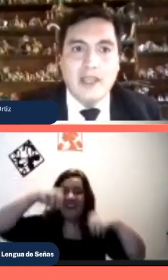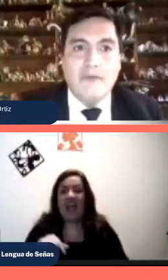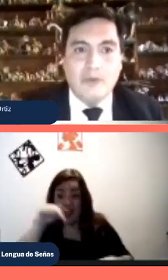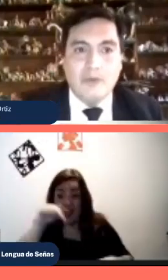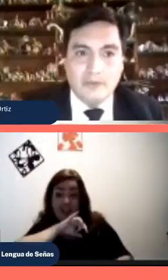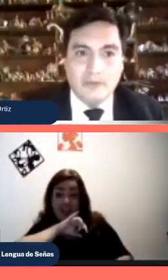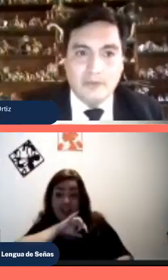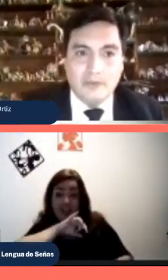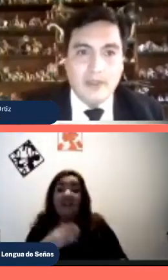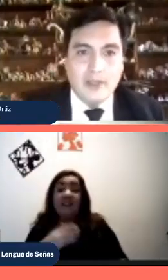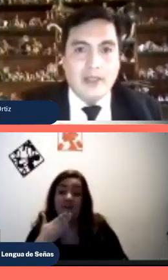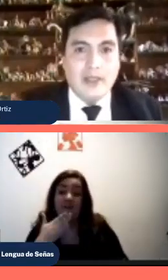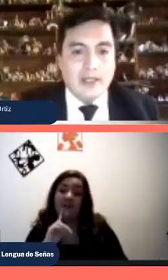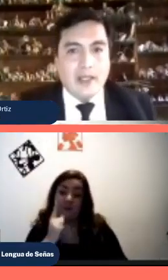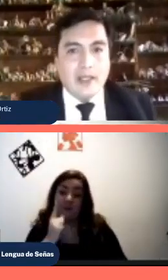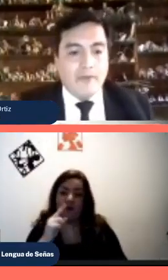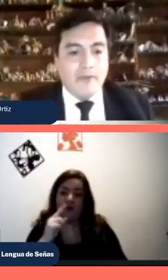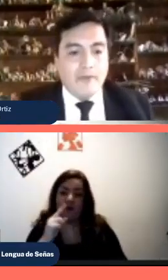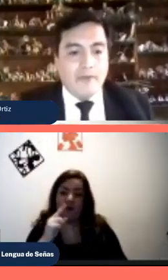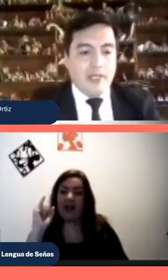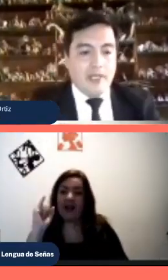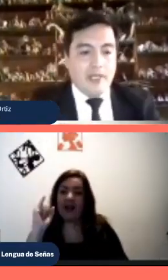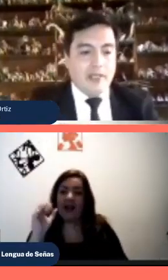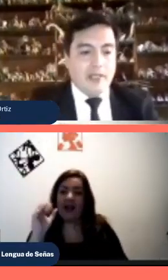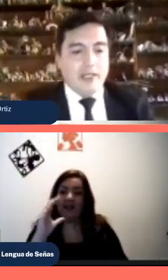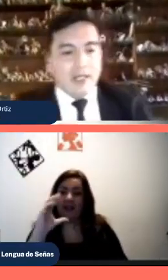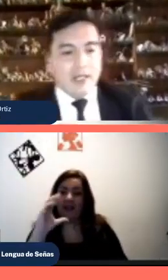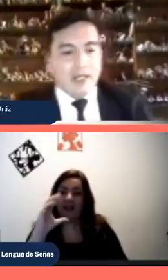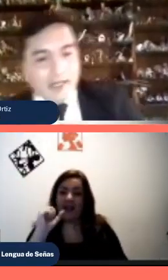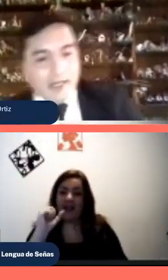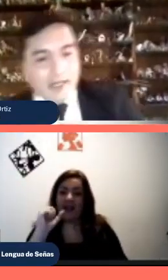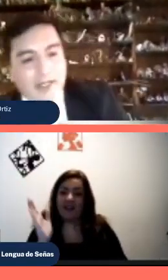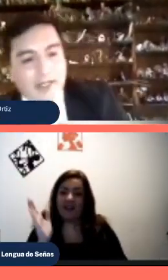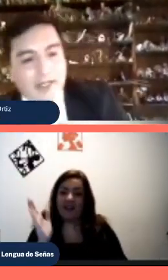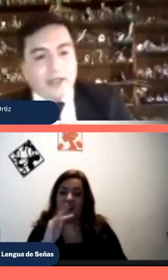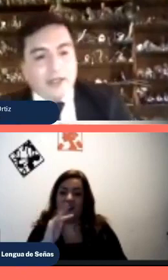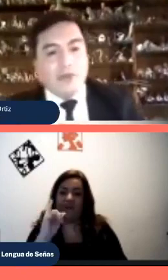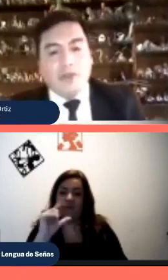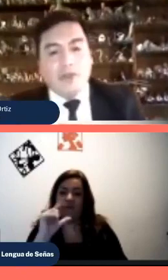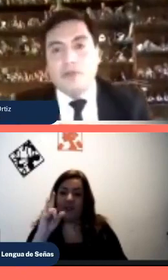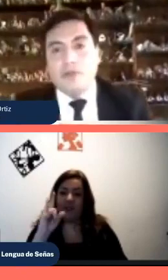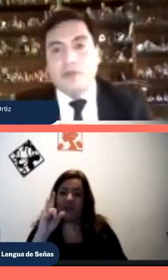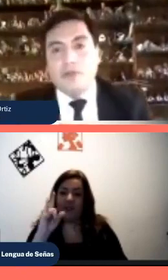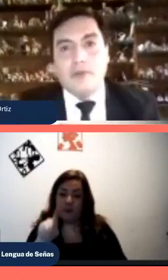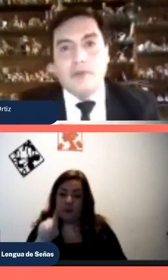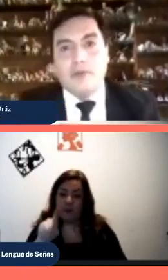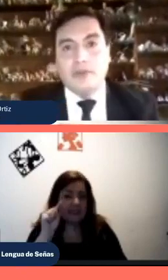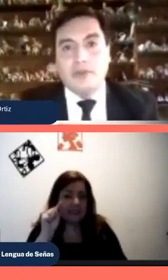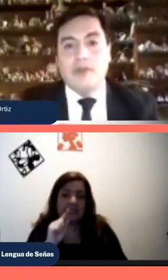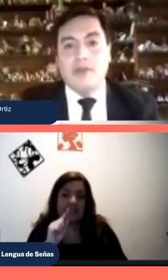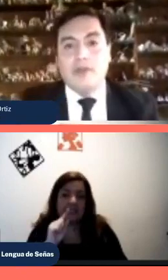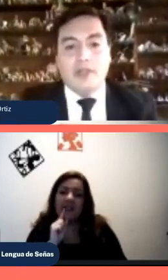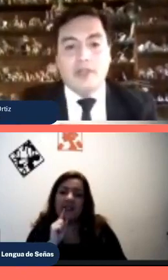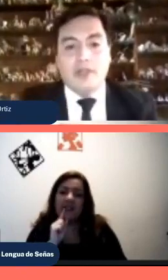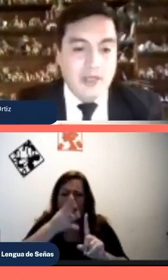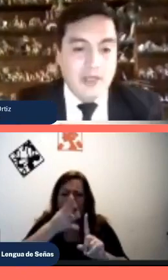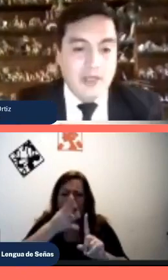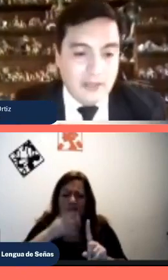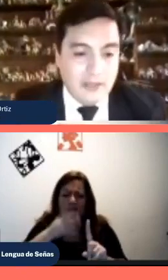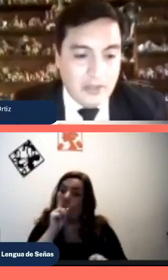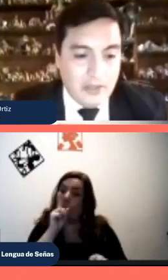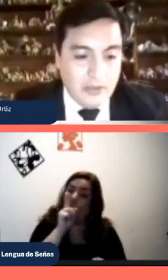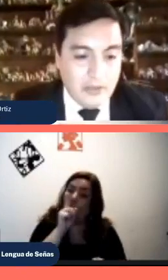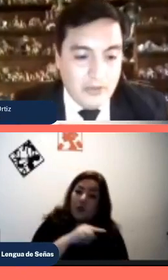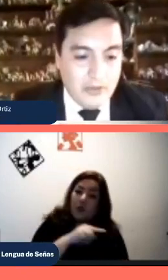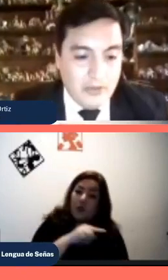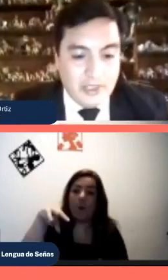Kai Filú. El Kai Kai Filú tiene la característica que es uno de los últimos mosasaurios, de hecho